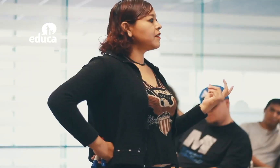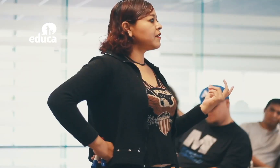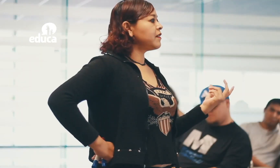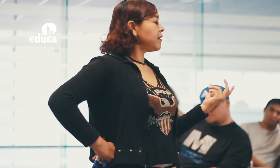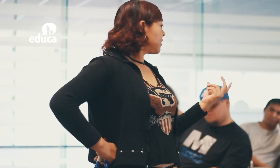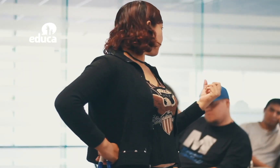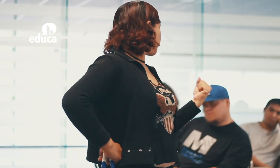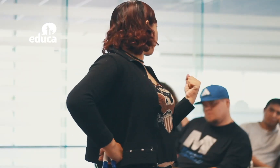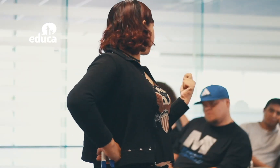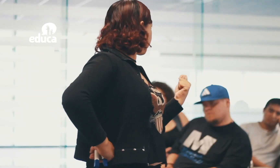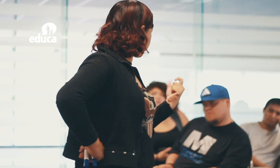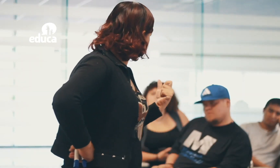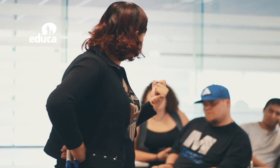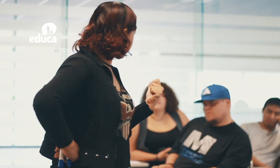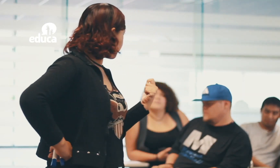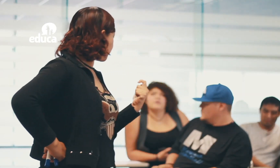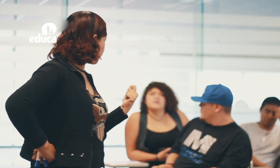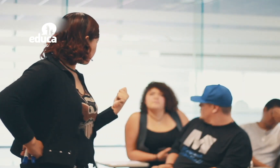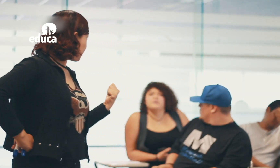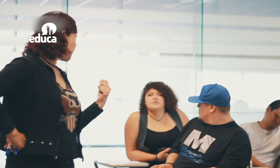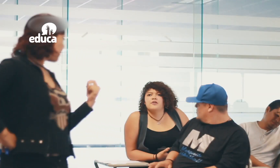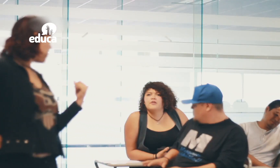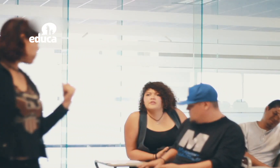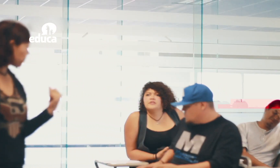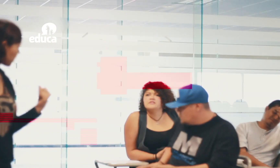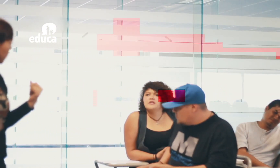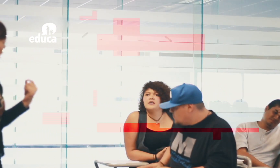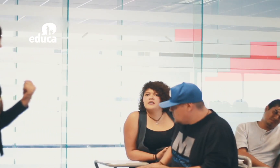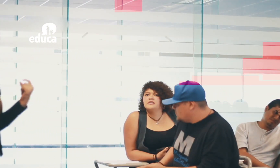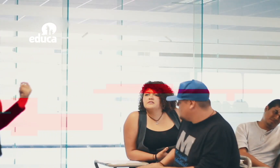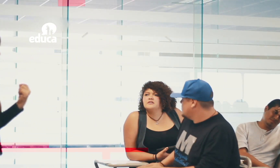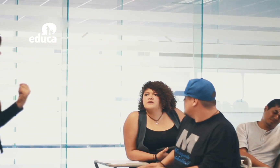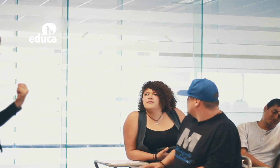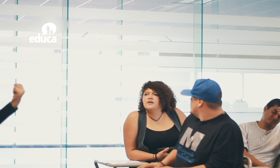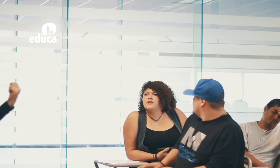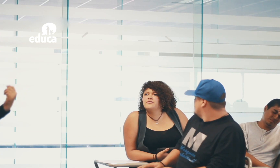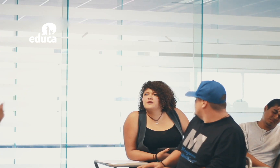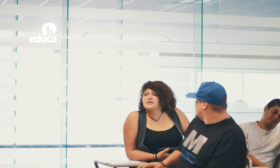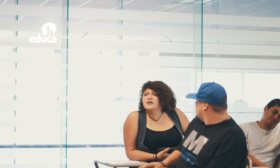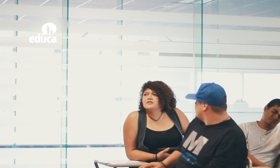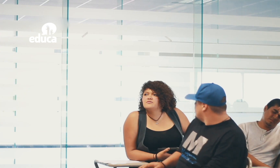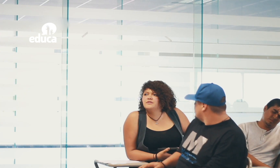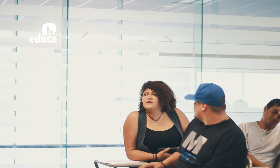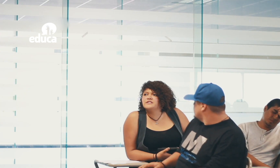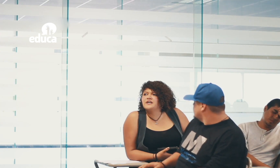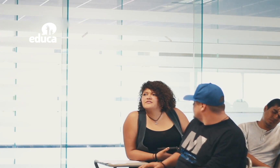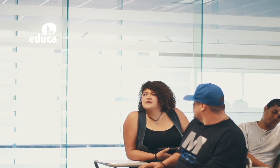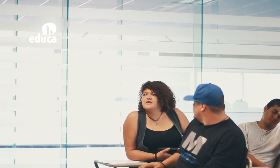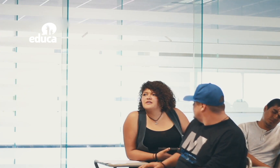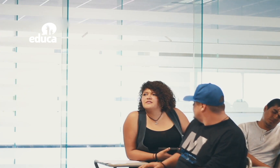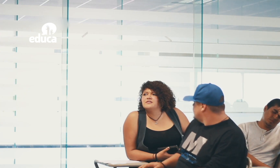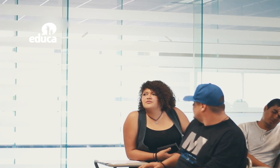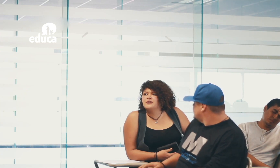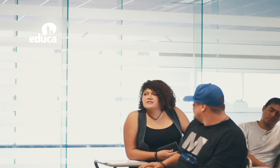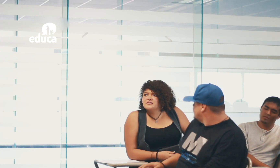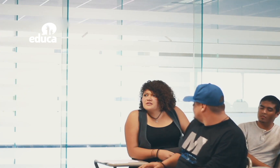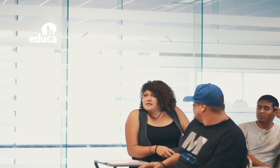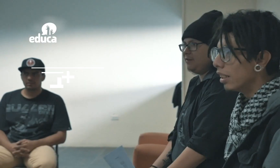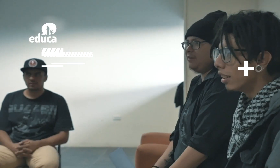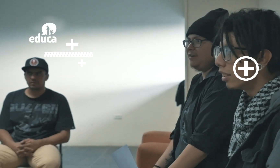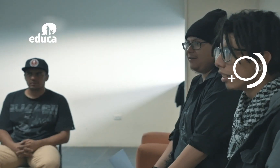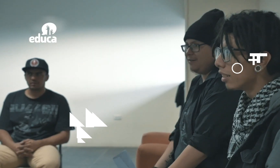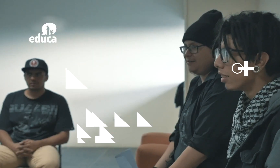incluirme en un proyecto del municipio a partir de los talleres de rap, de ver yo también esas necesidades de vamos a cambiar estos chavos con